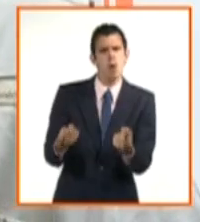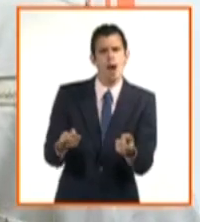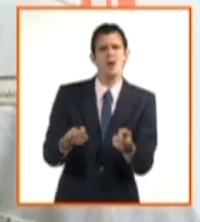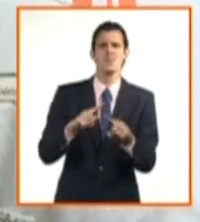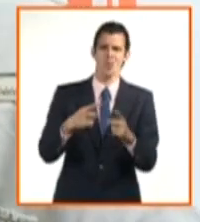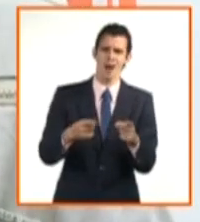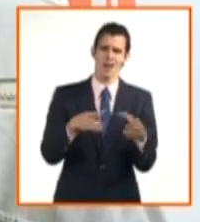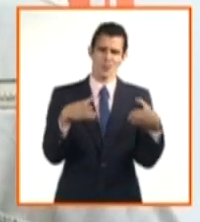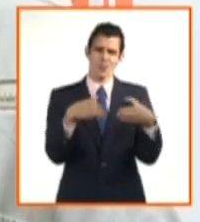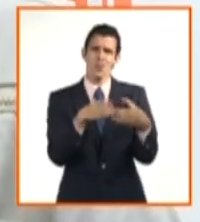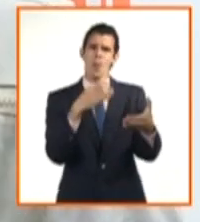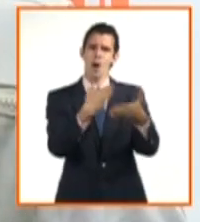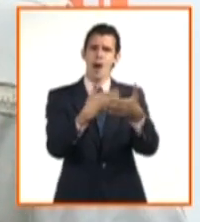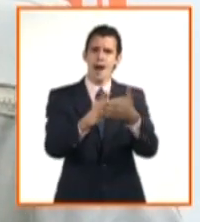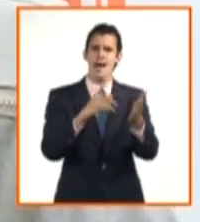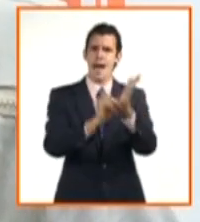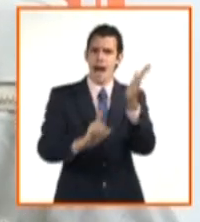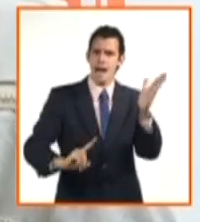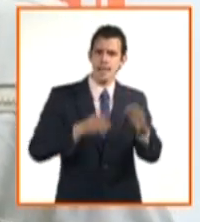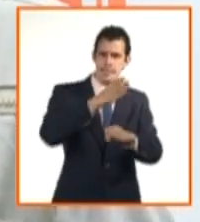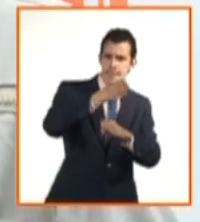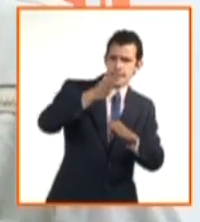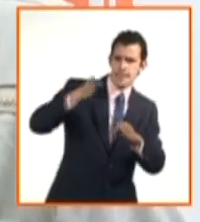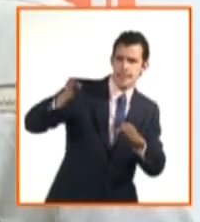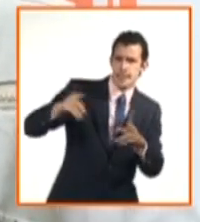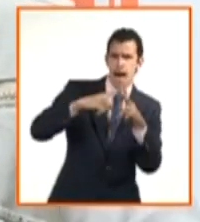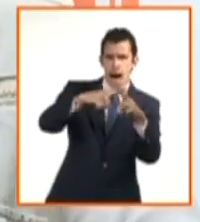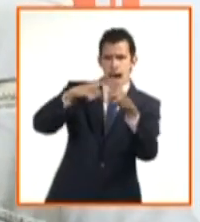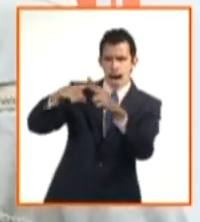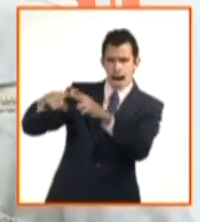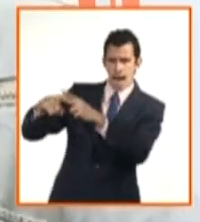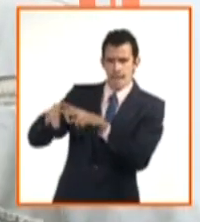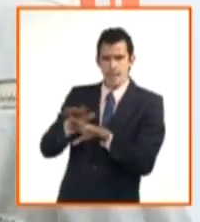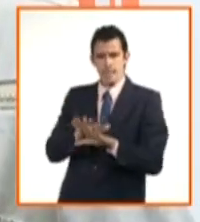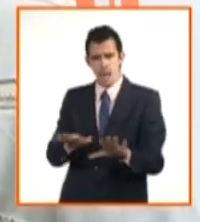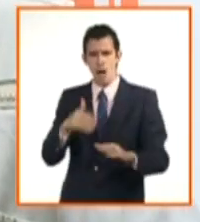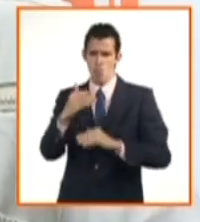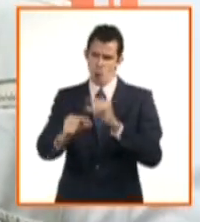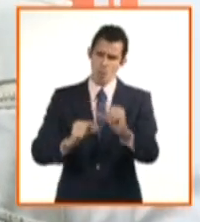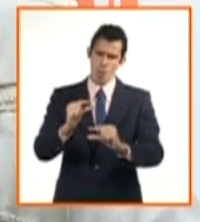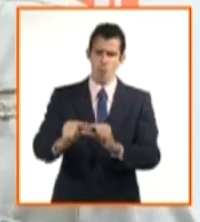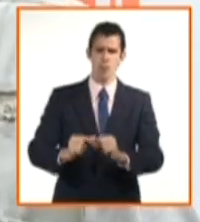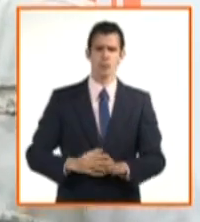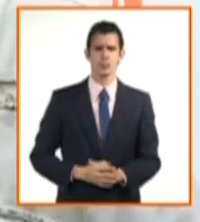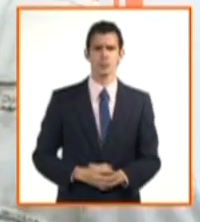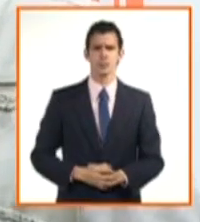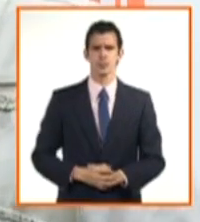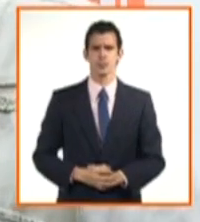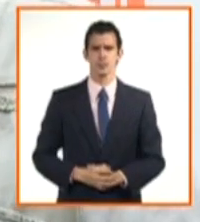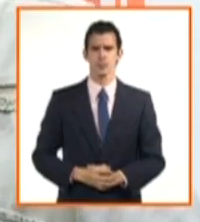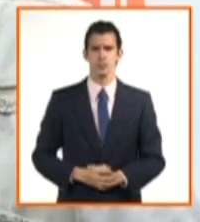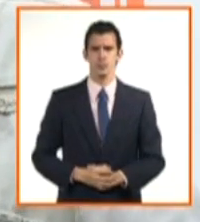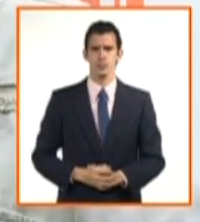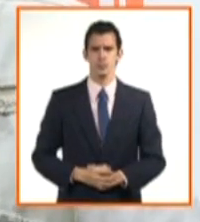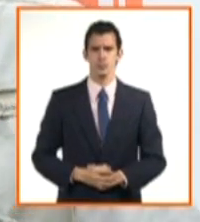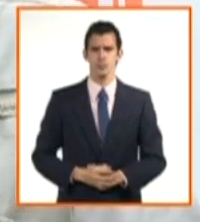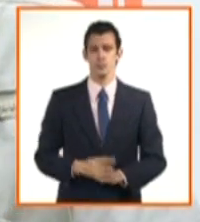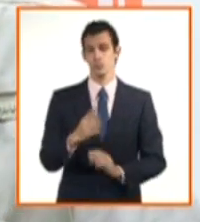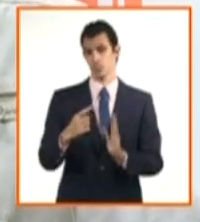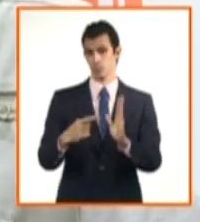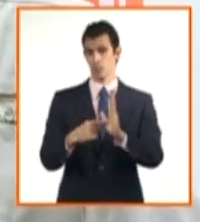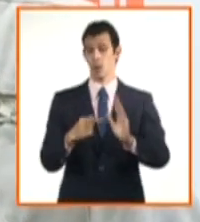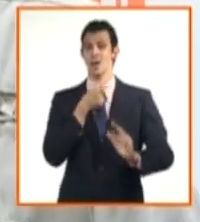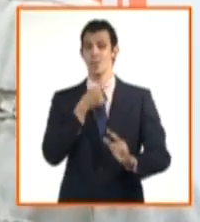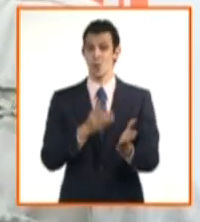para informar a la teleaudiencia del país que de mantenerse las condiciones actuales en la generación del sistema